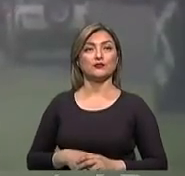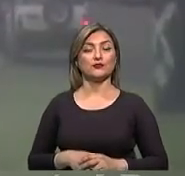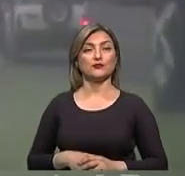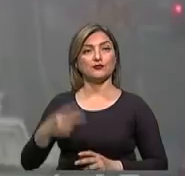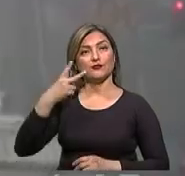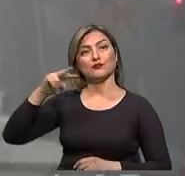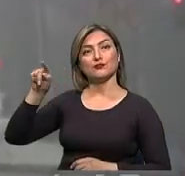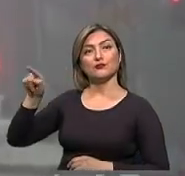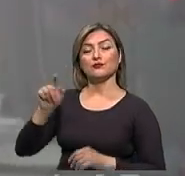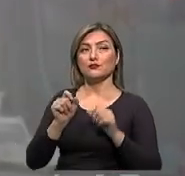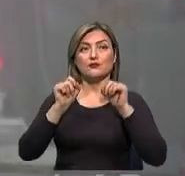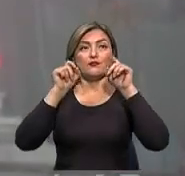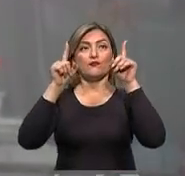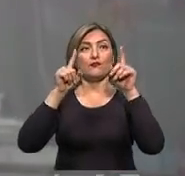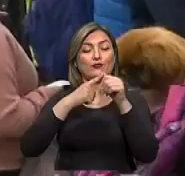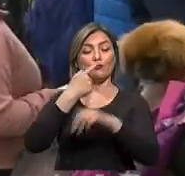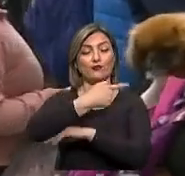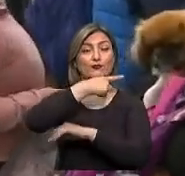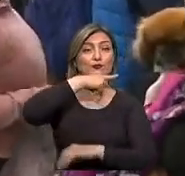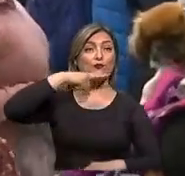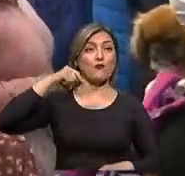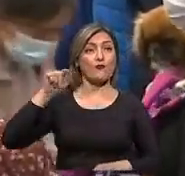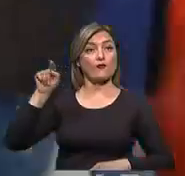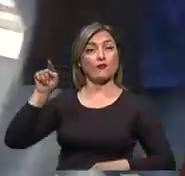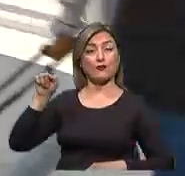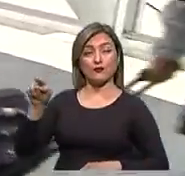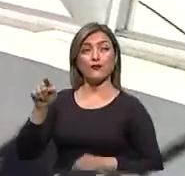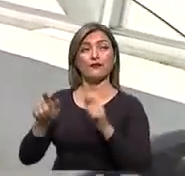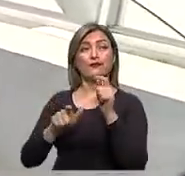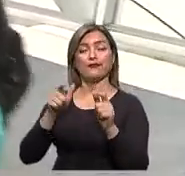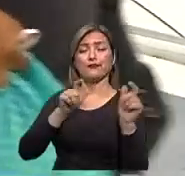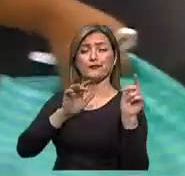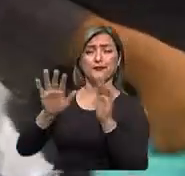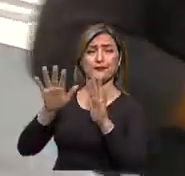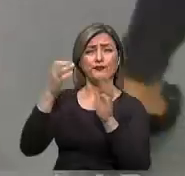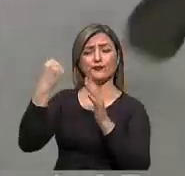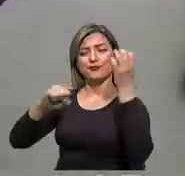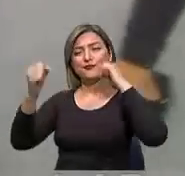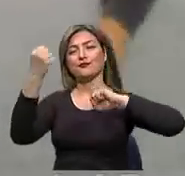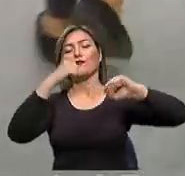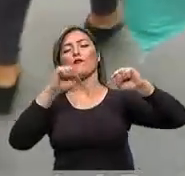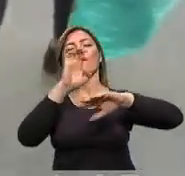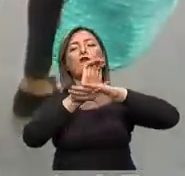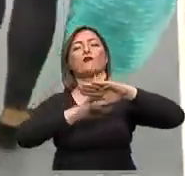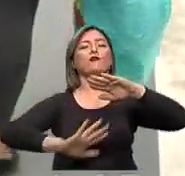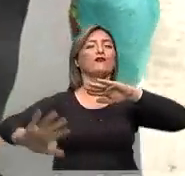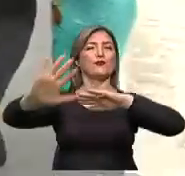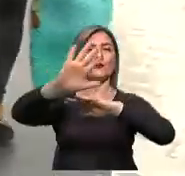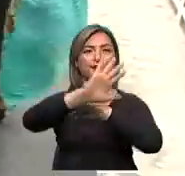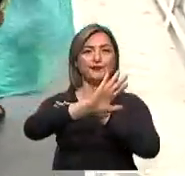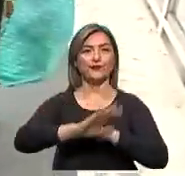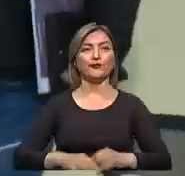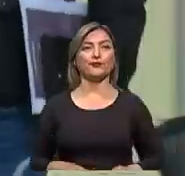Estas imágenes que sorprendieron en los primeros días del feriado reflejan el número de ciudadanos que se movilizaron en todo el país.